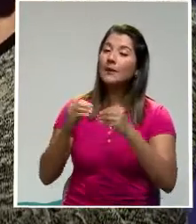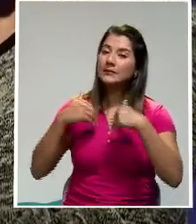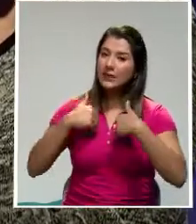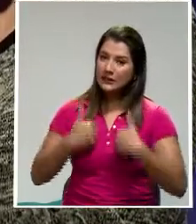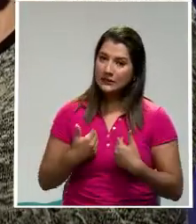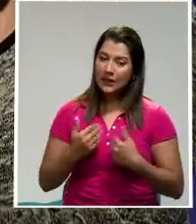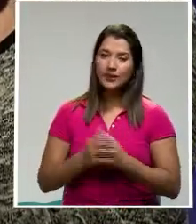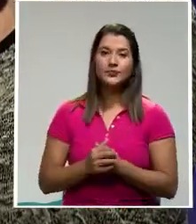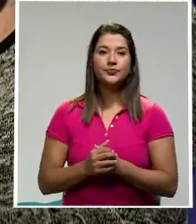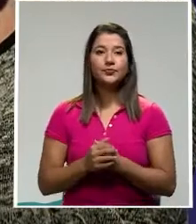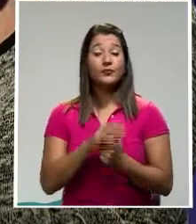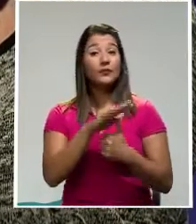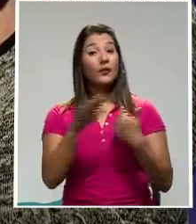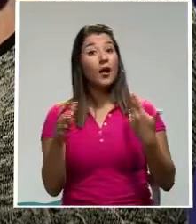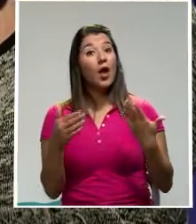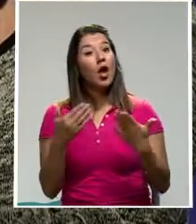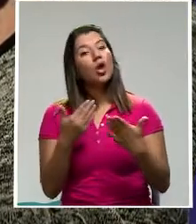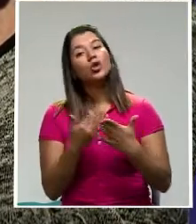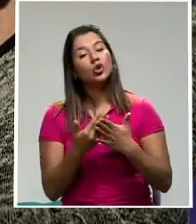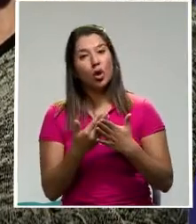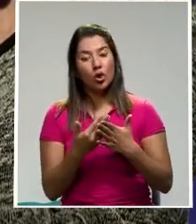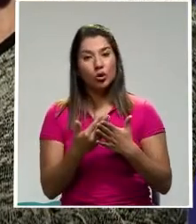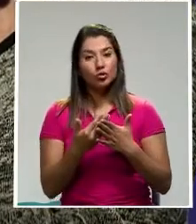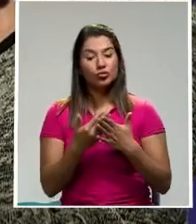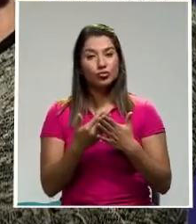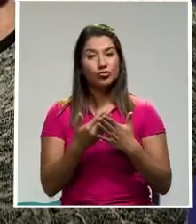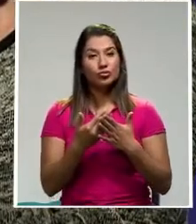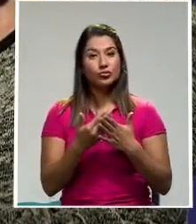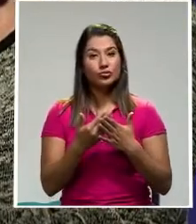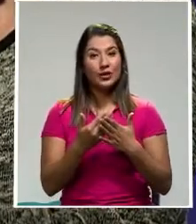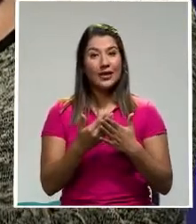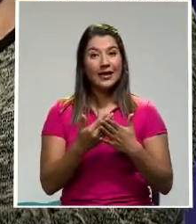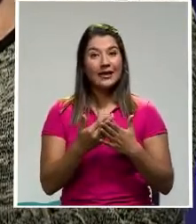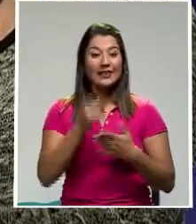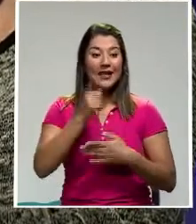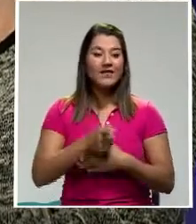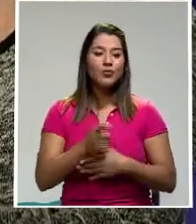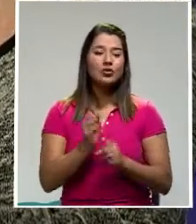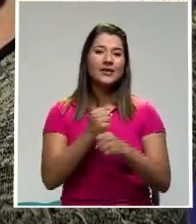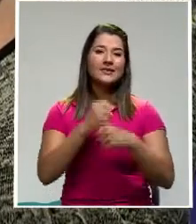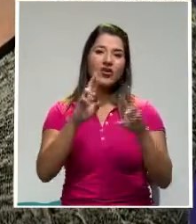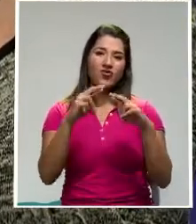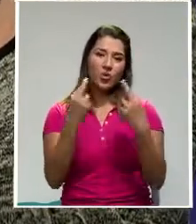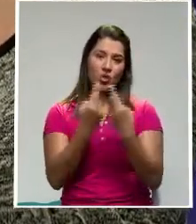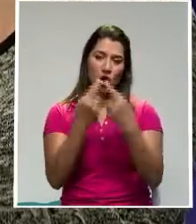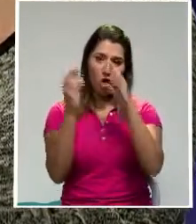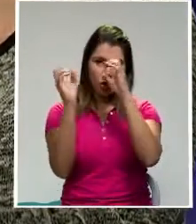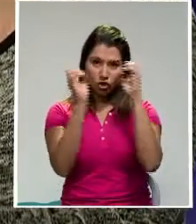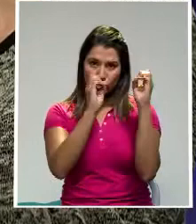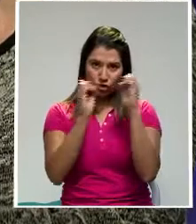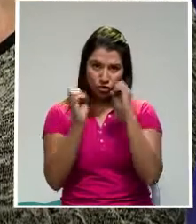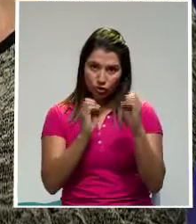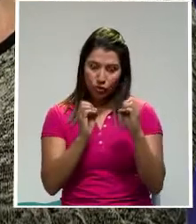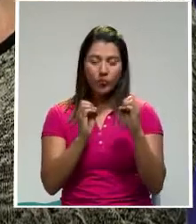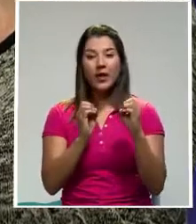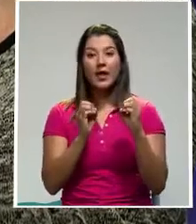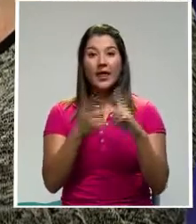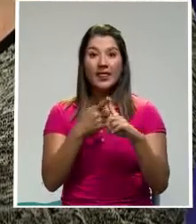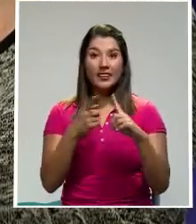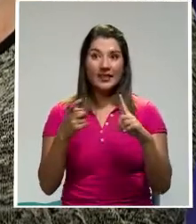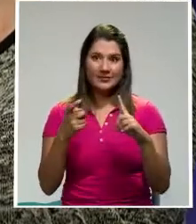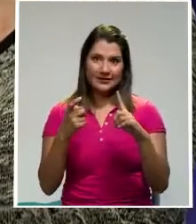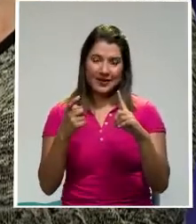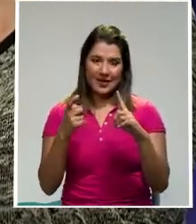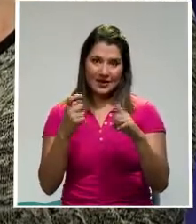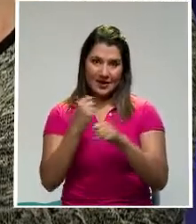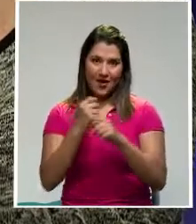Todos los que con cierta frecuencia tenemos que hacer reuniones de Zoom, de teletrabajo,